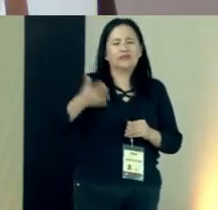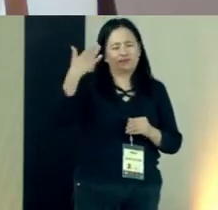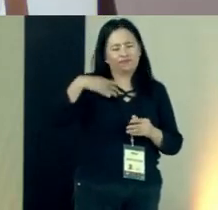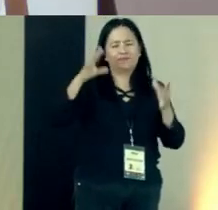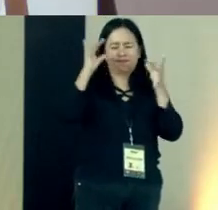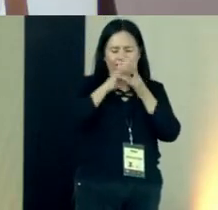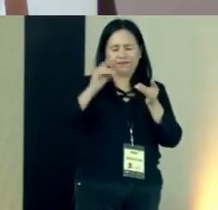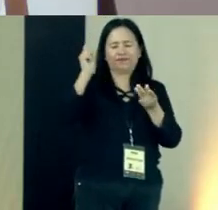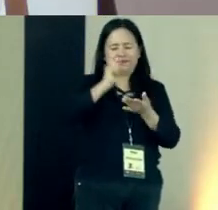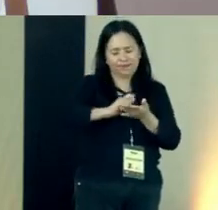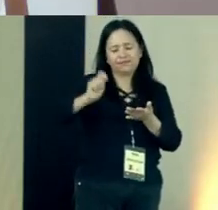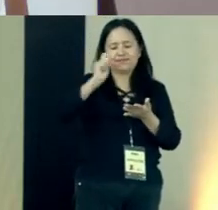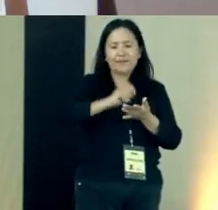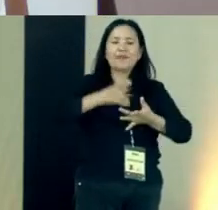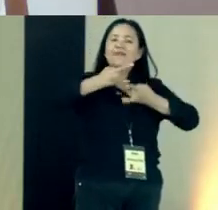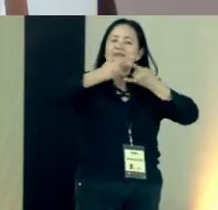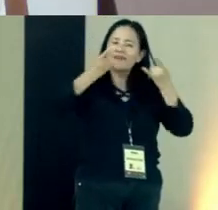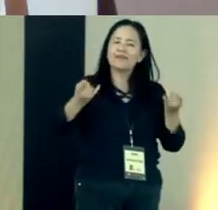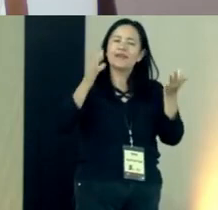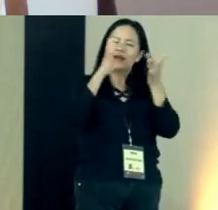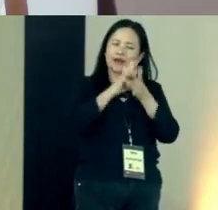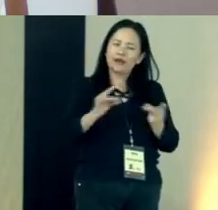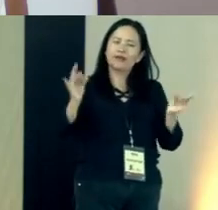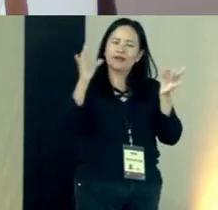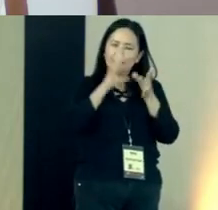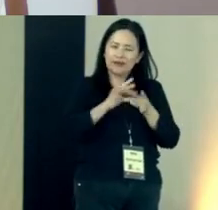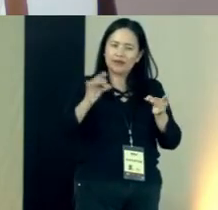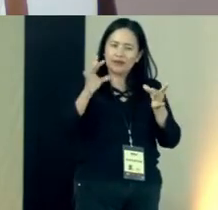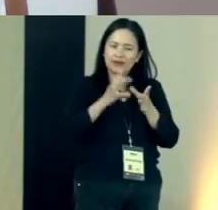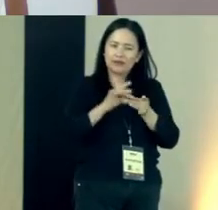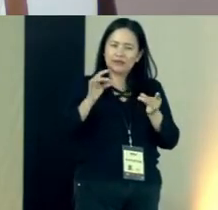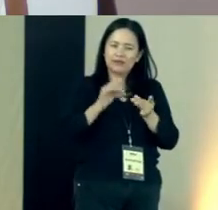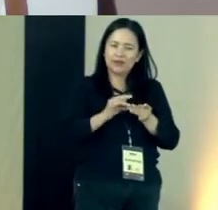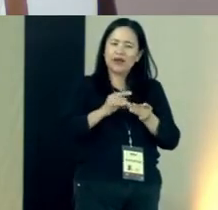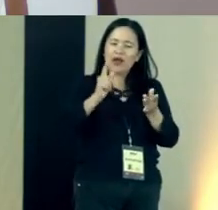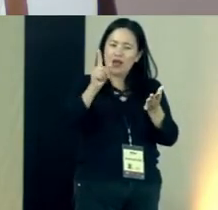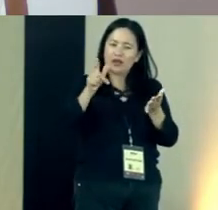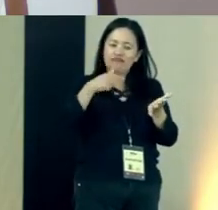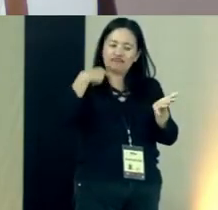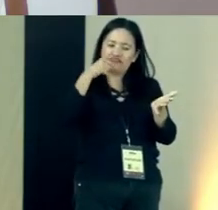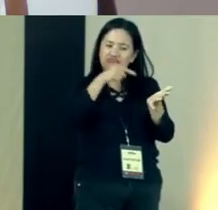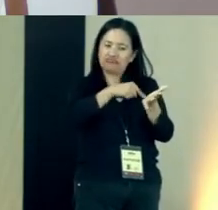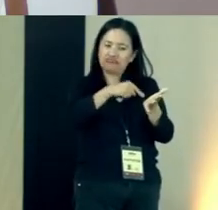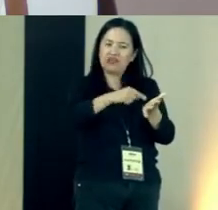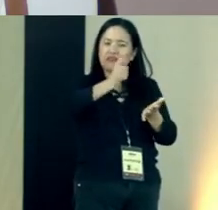señalarlo, ¿no? Lo explica, muestra sus mecanismos y los deja allí